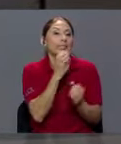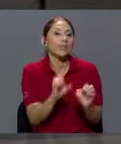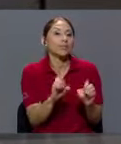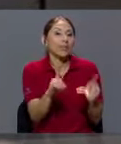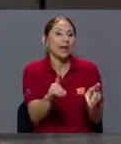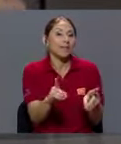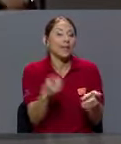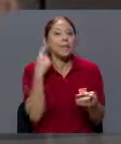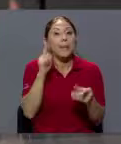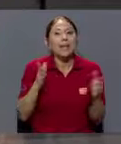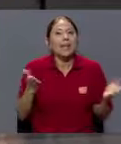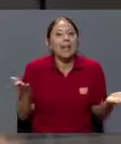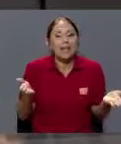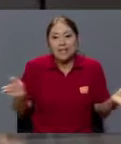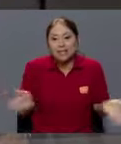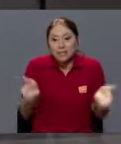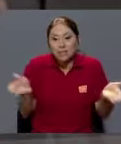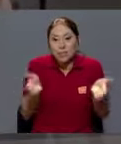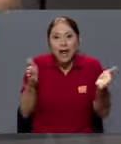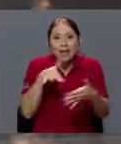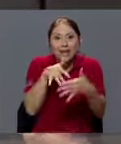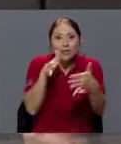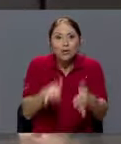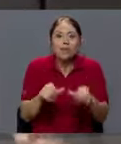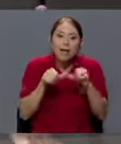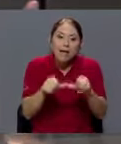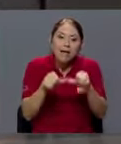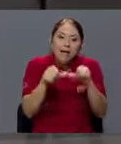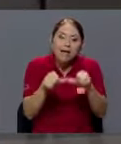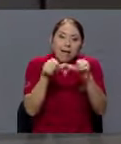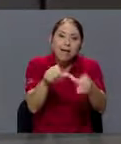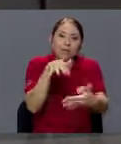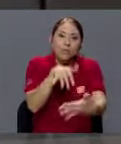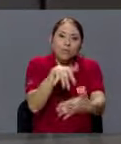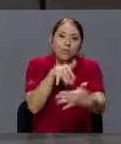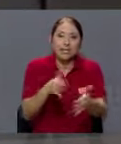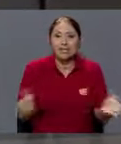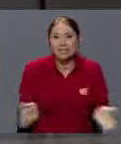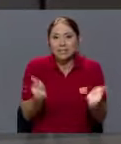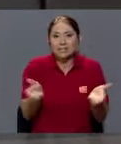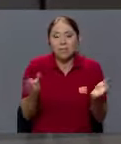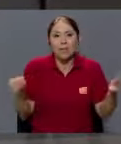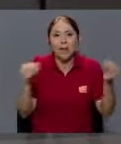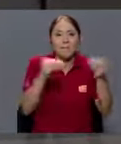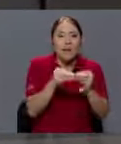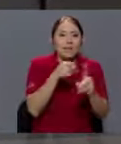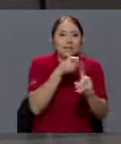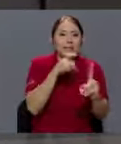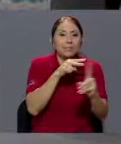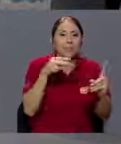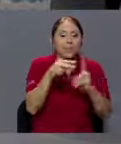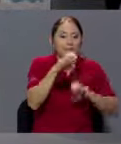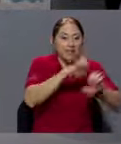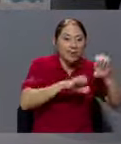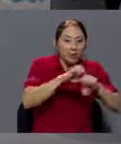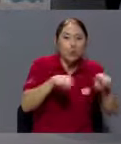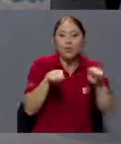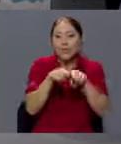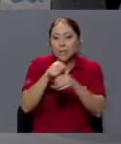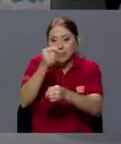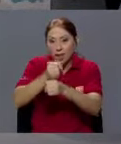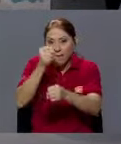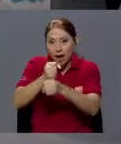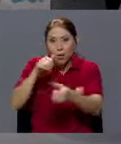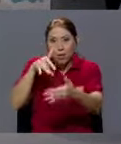Pública, precisamente para estimular que el estudiante no se nos vaya de las aulas. Se estimula más desde el punto de vista de evaluación el trabajo que hace el